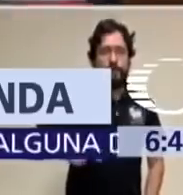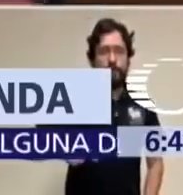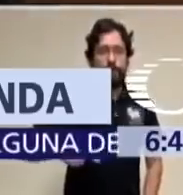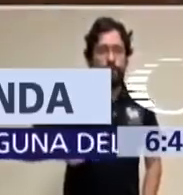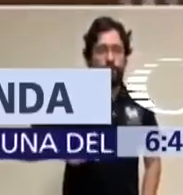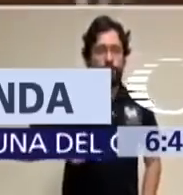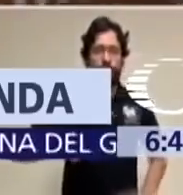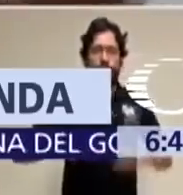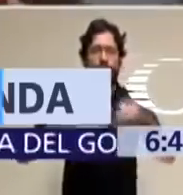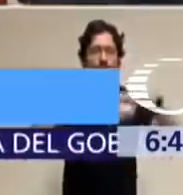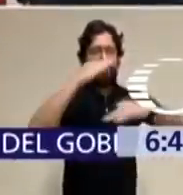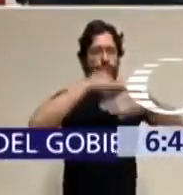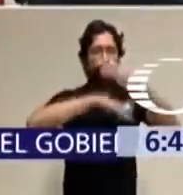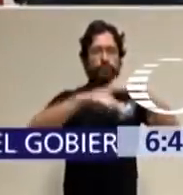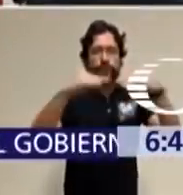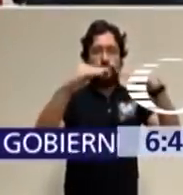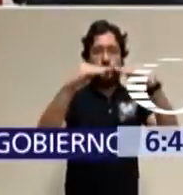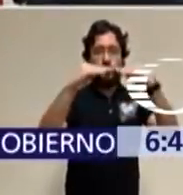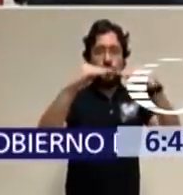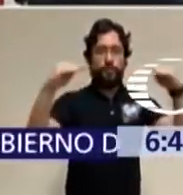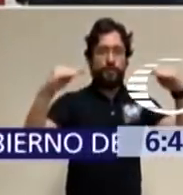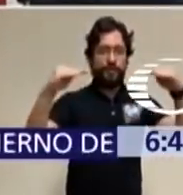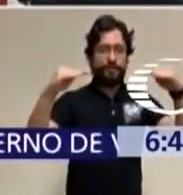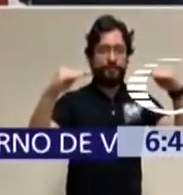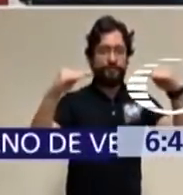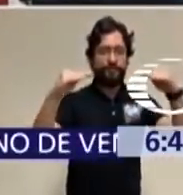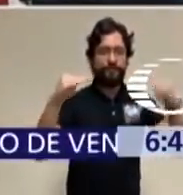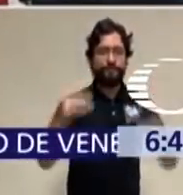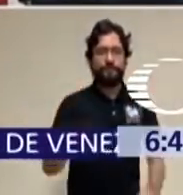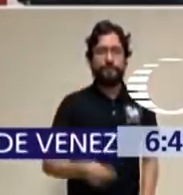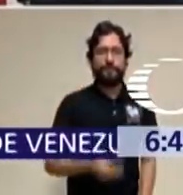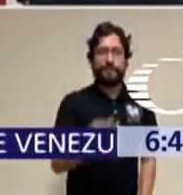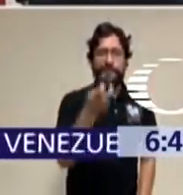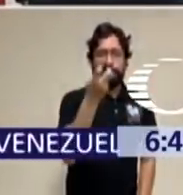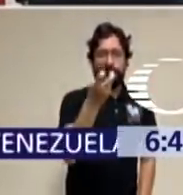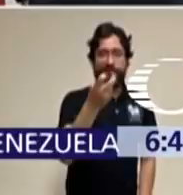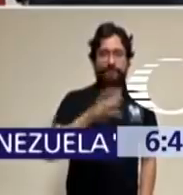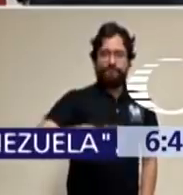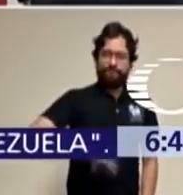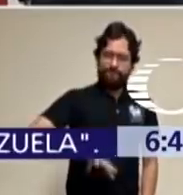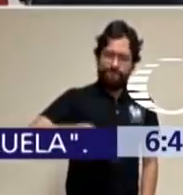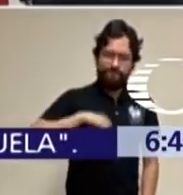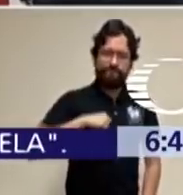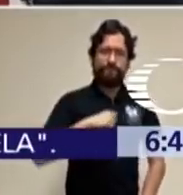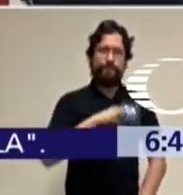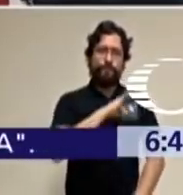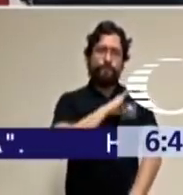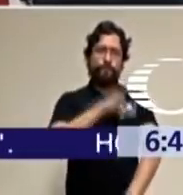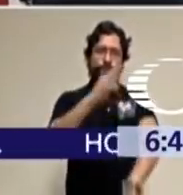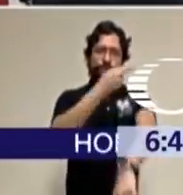fallecidos. Si tiene dudas para solicitar la devolución, se habilitó esta línea del Infonatel, el